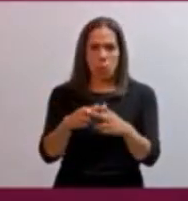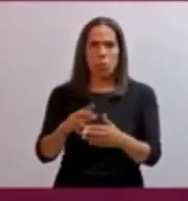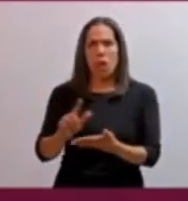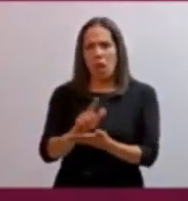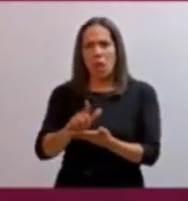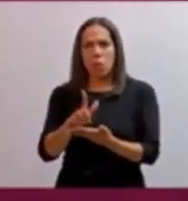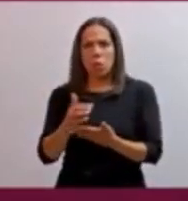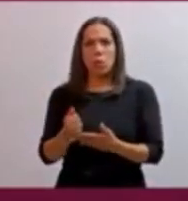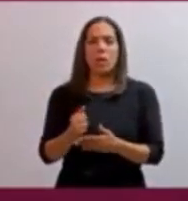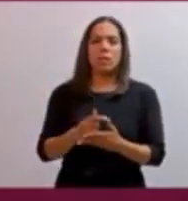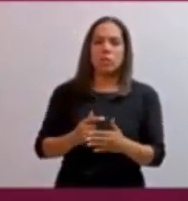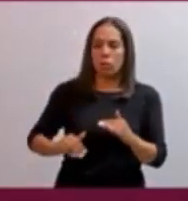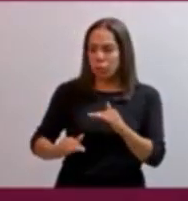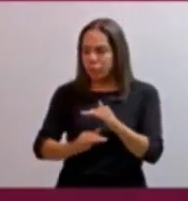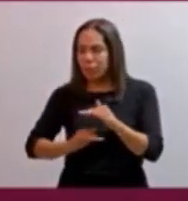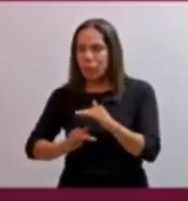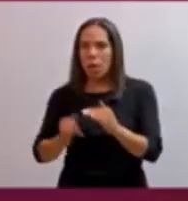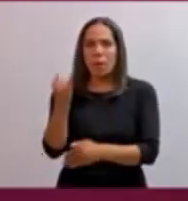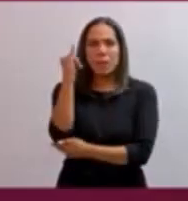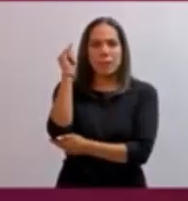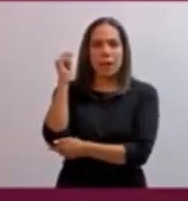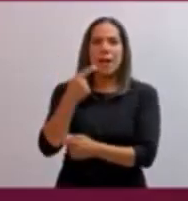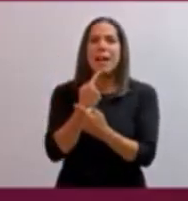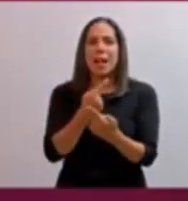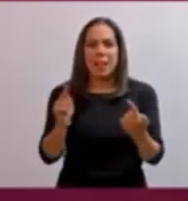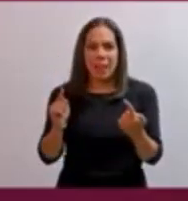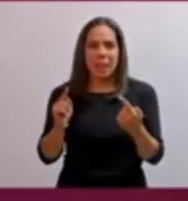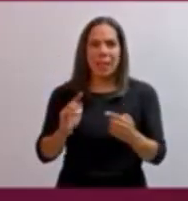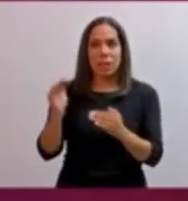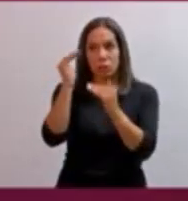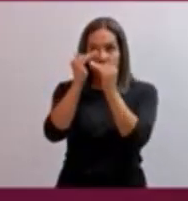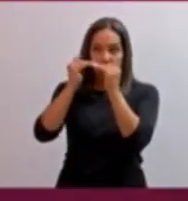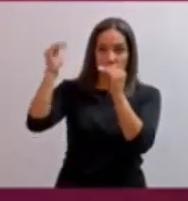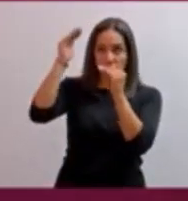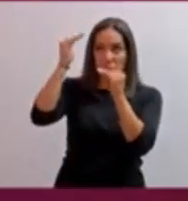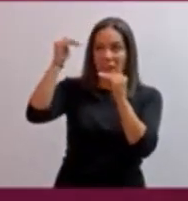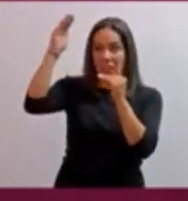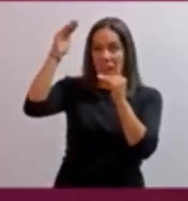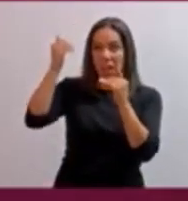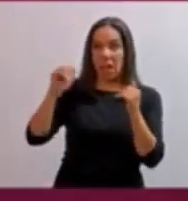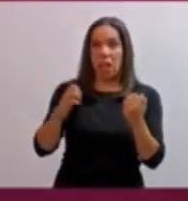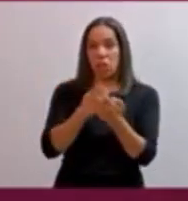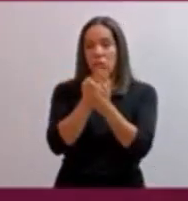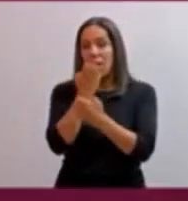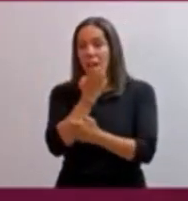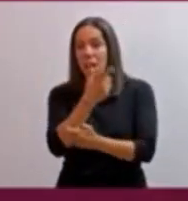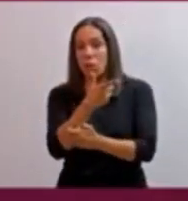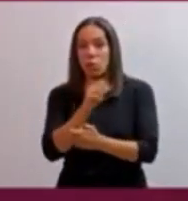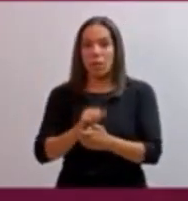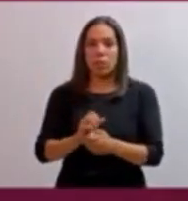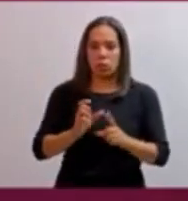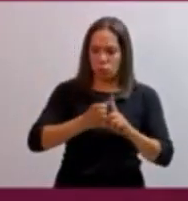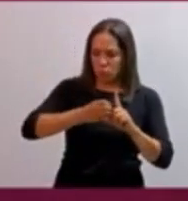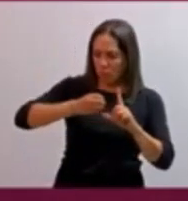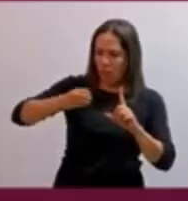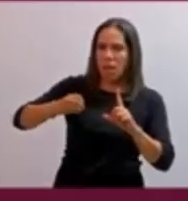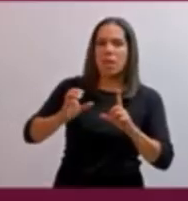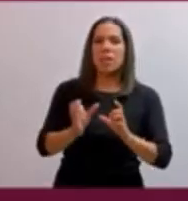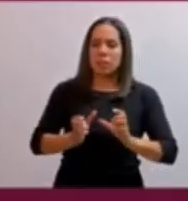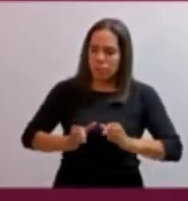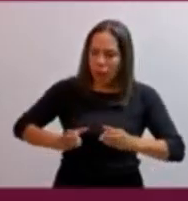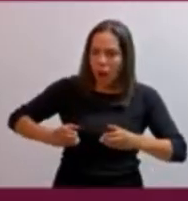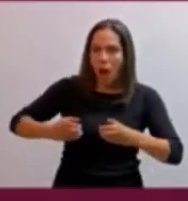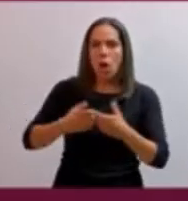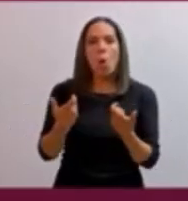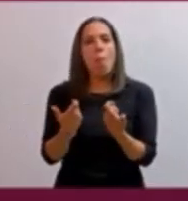Educación Preescolar y en programas de posgrado. Ha colaborado en el diseño y codiseño de programas en los planes de estudio 2012